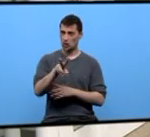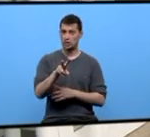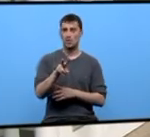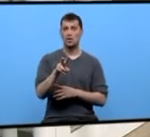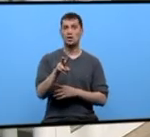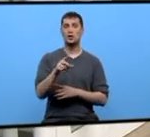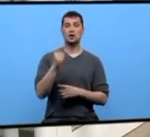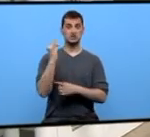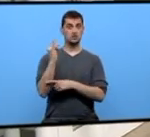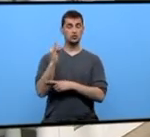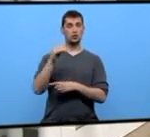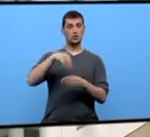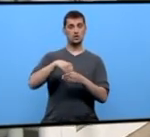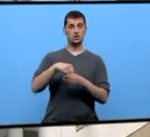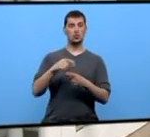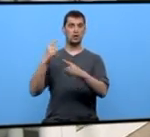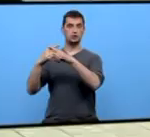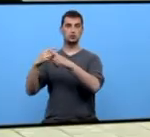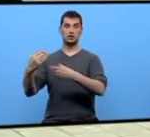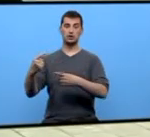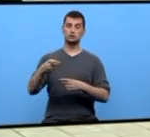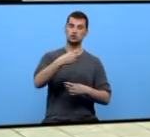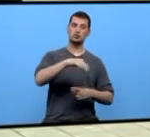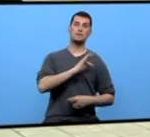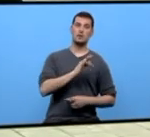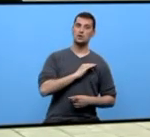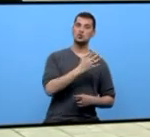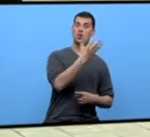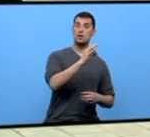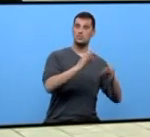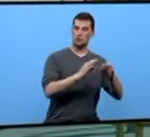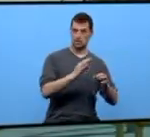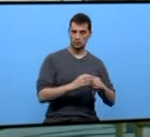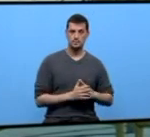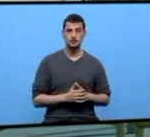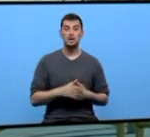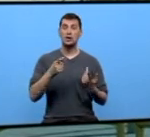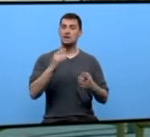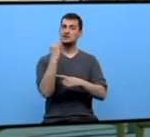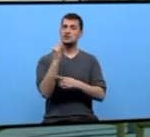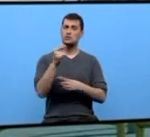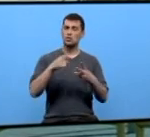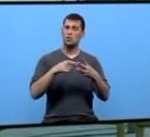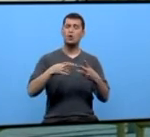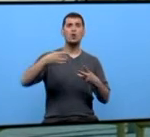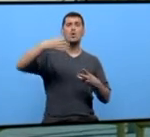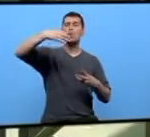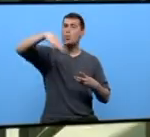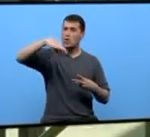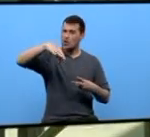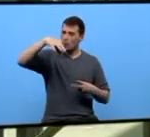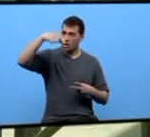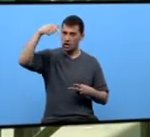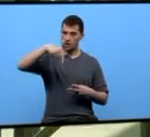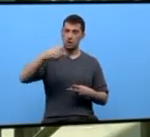este ano pasado 2012, por parte da Xunta. Segundo, é o único instituto que hai na zona sur da cidade, a máis emerxente cun censo